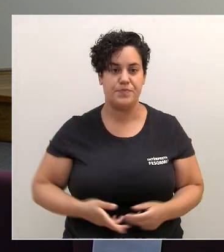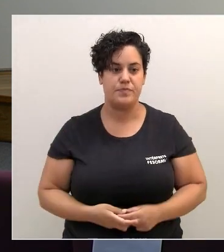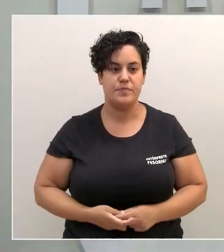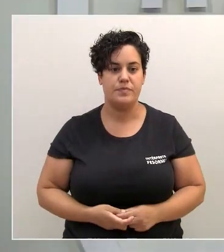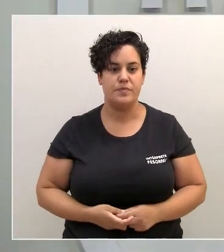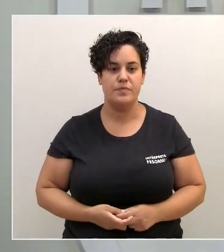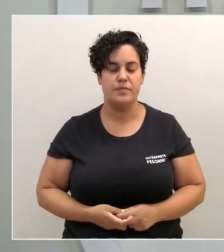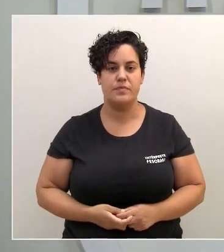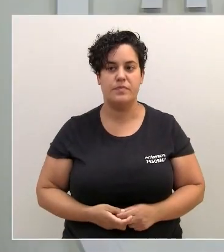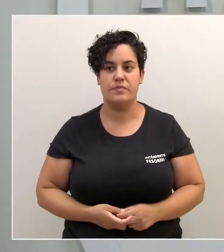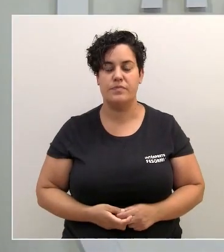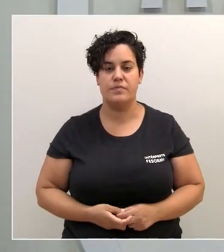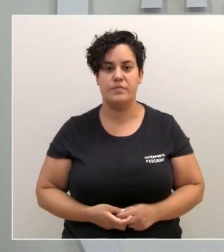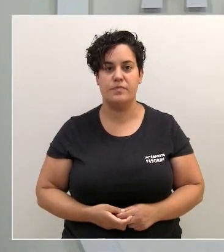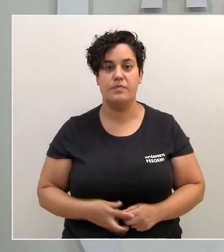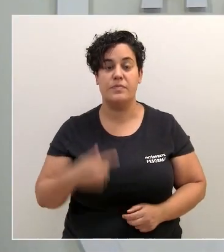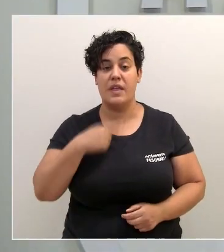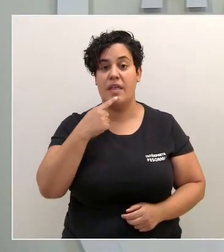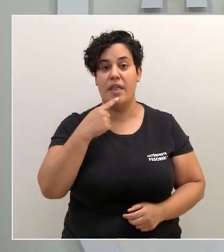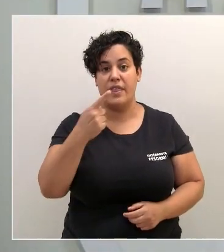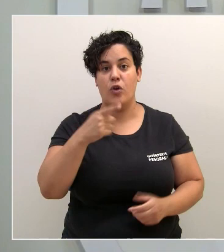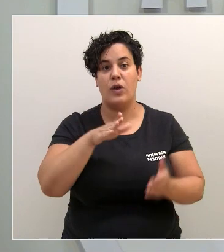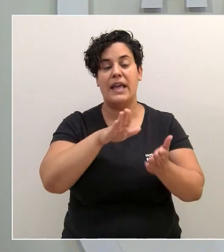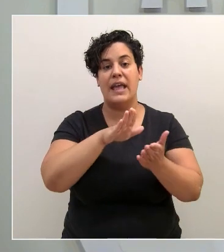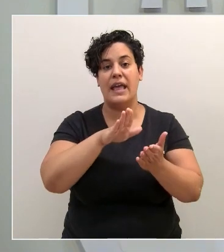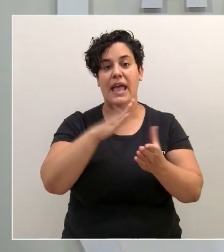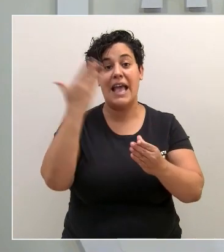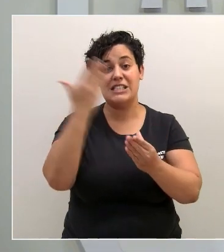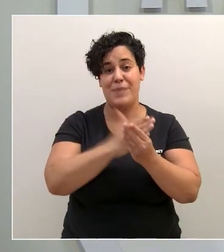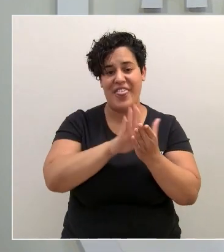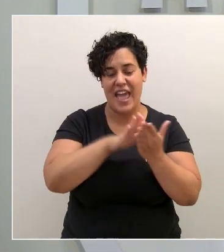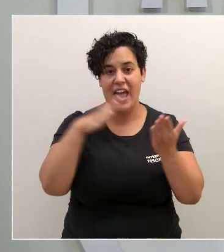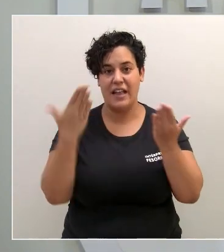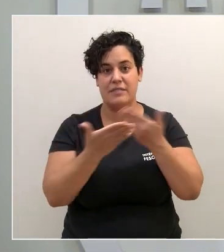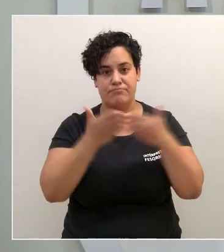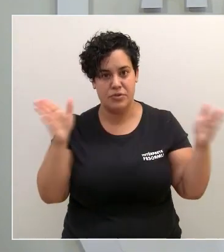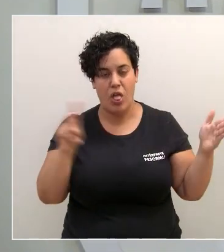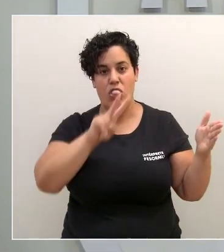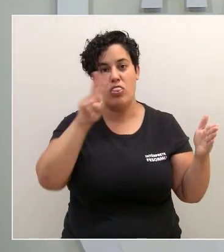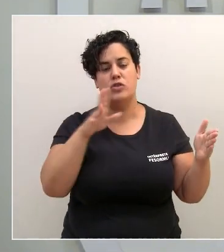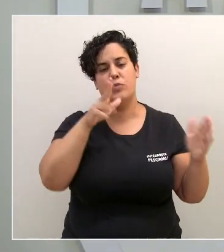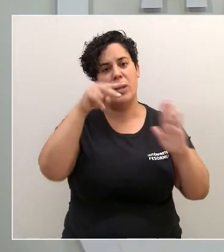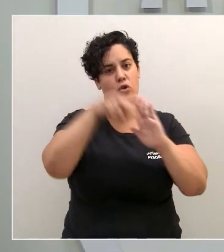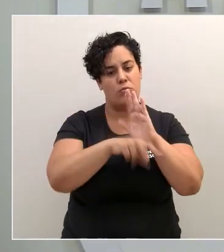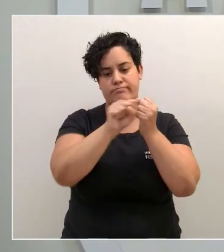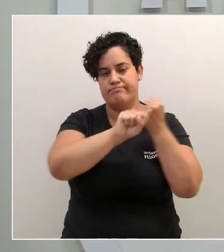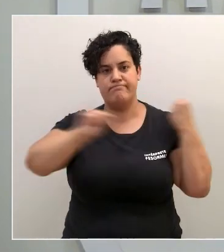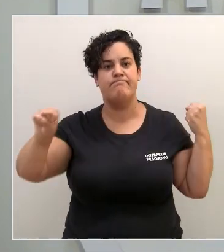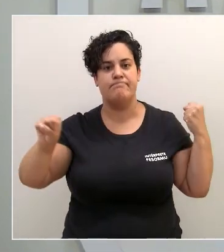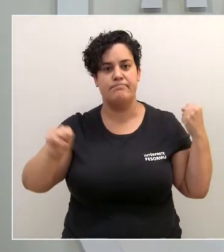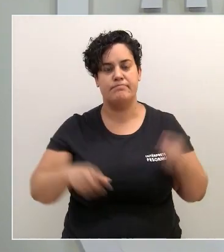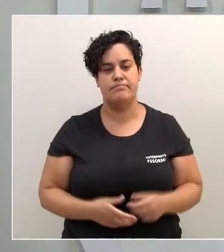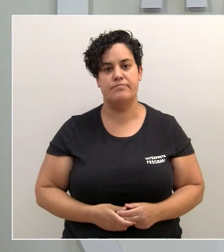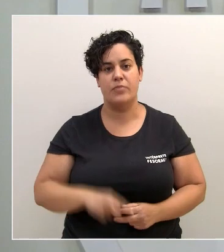Bueno, tengo que decirle que se han abierto 2 expedientes, precisamente porque no se han cumplido las normas, y además pues se